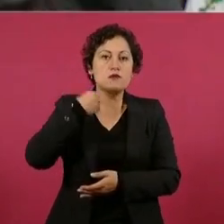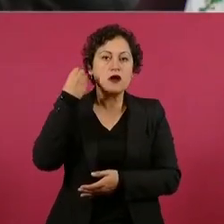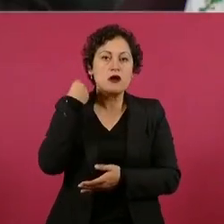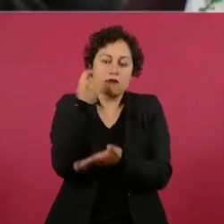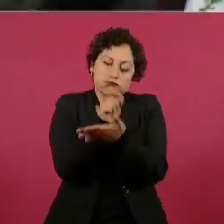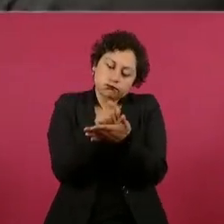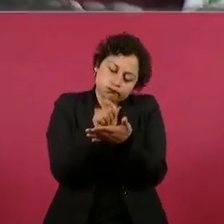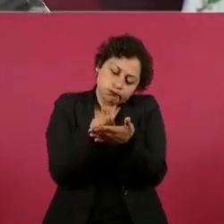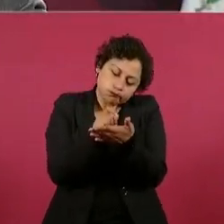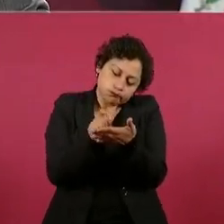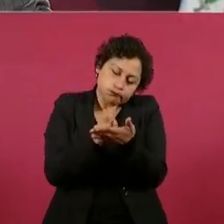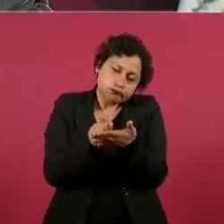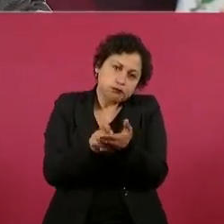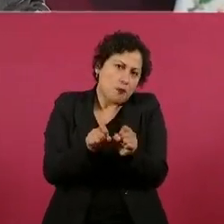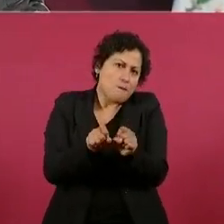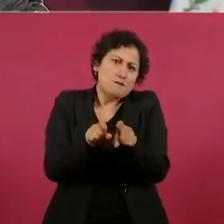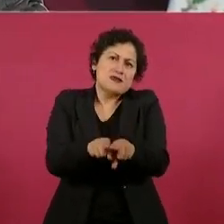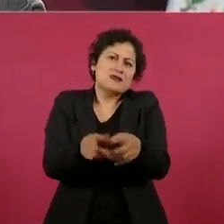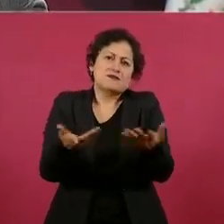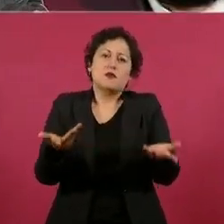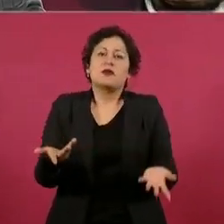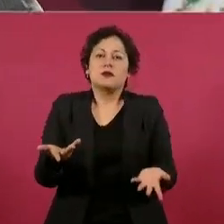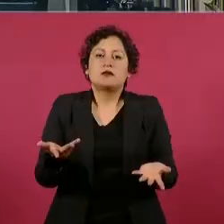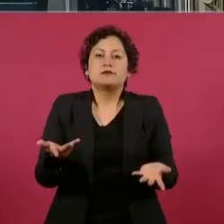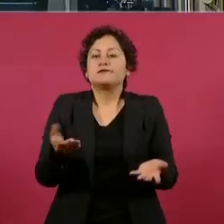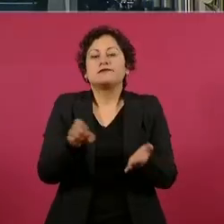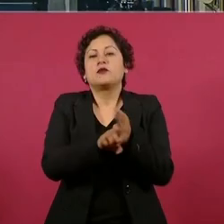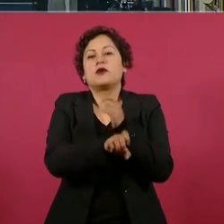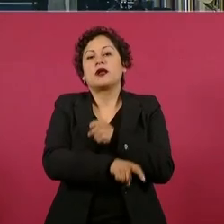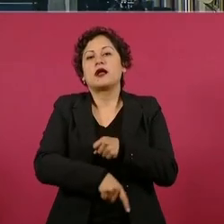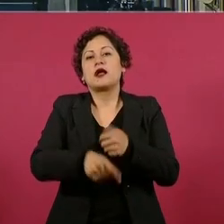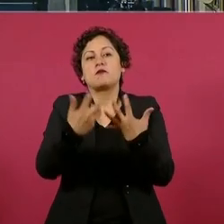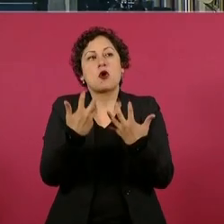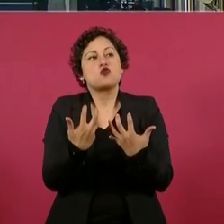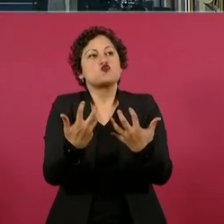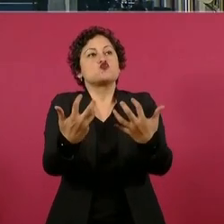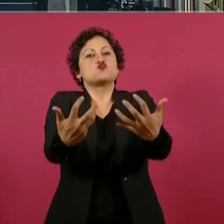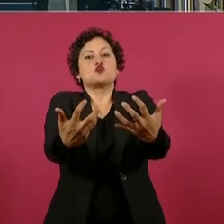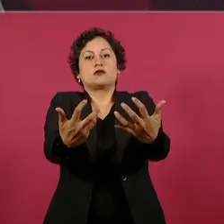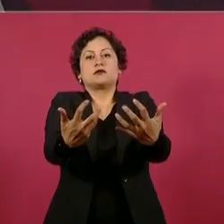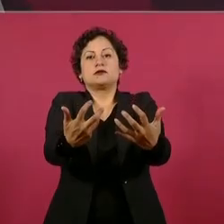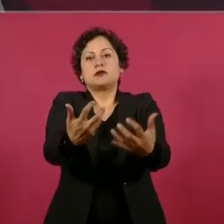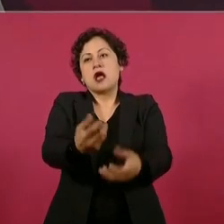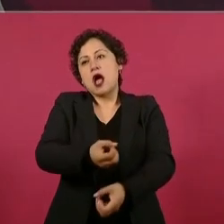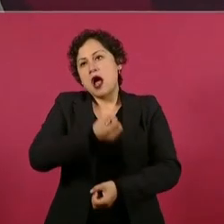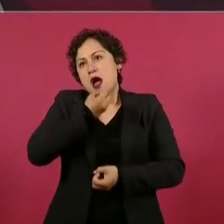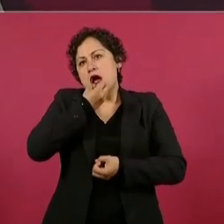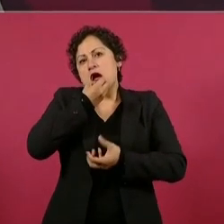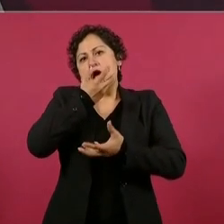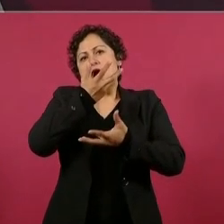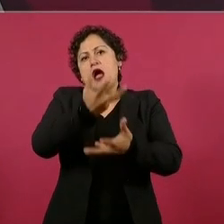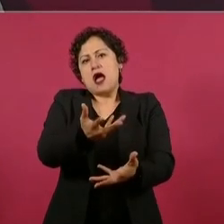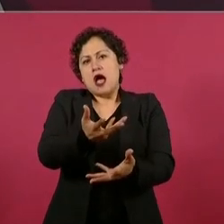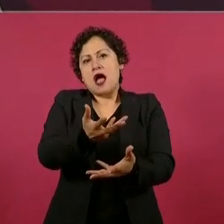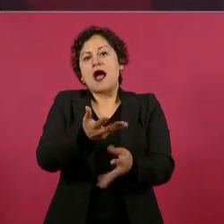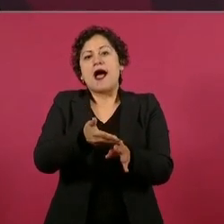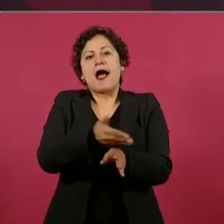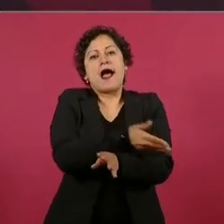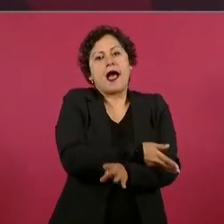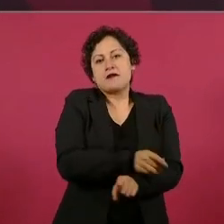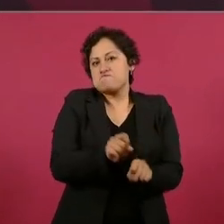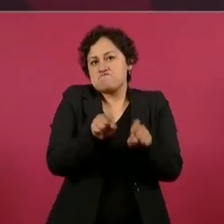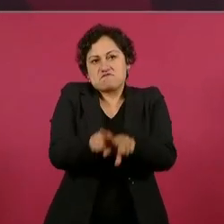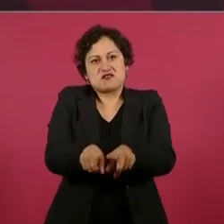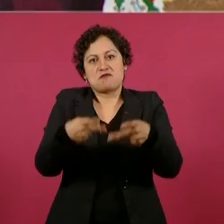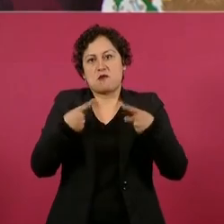Cuando se trata de actos grandes, mítines, es lo mejor. No